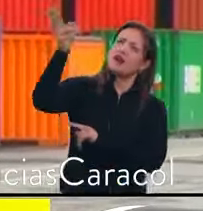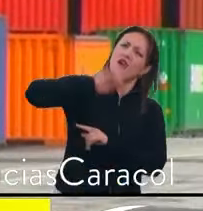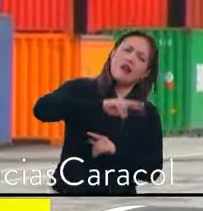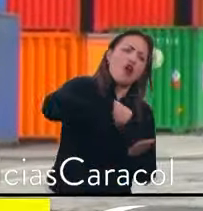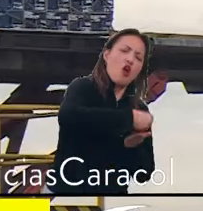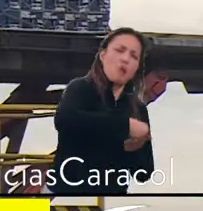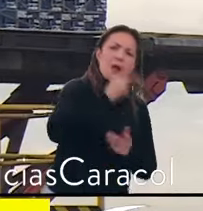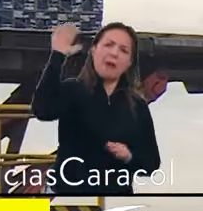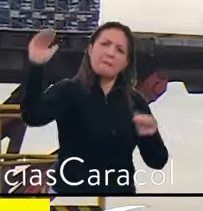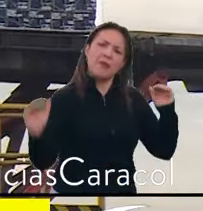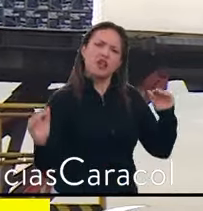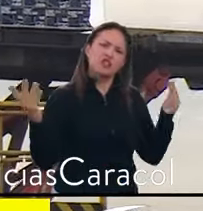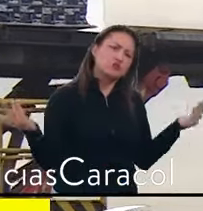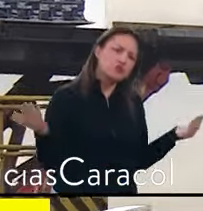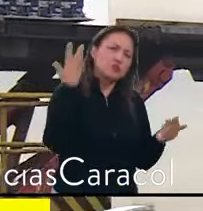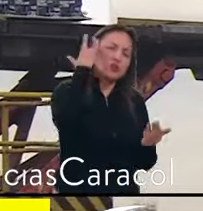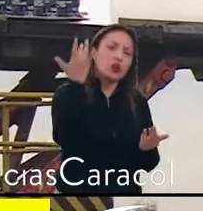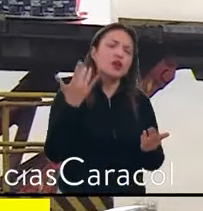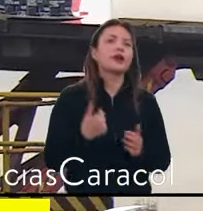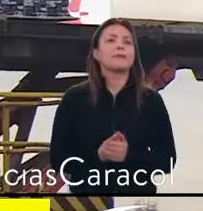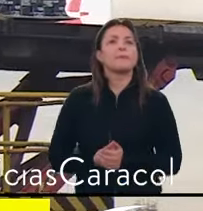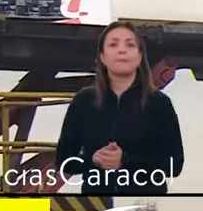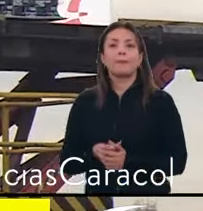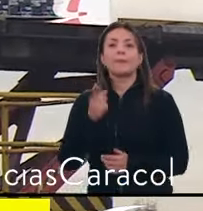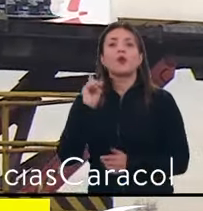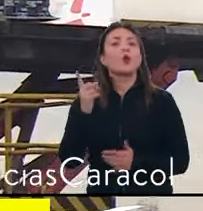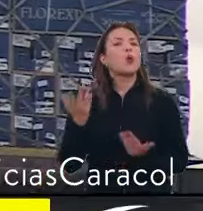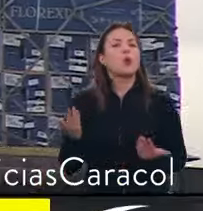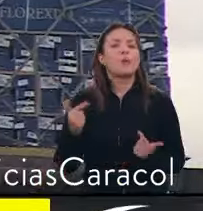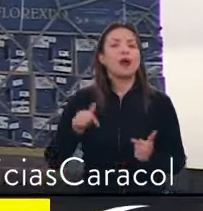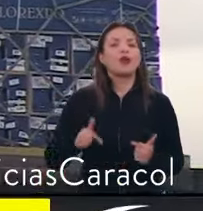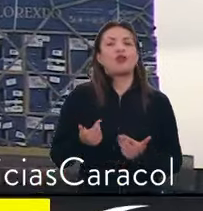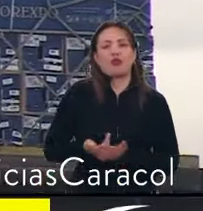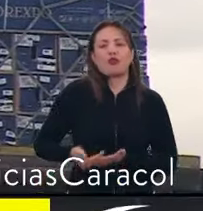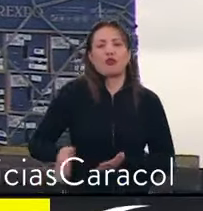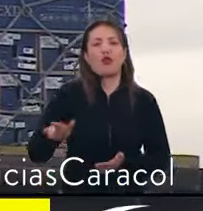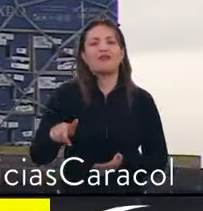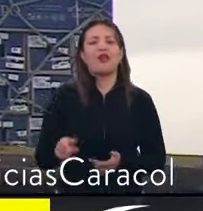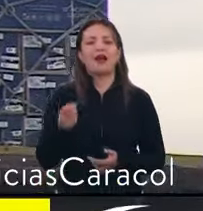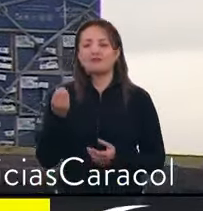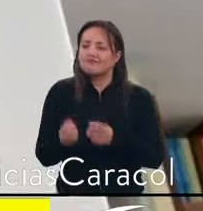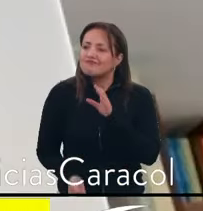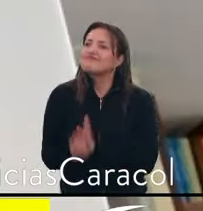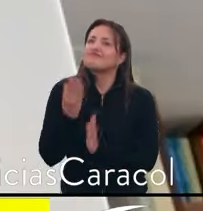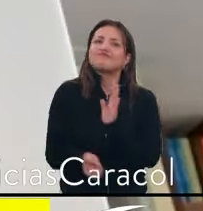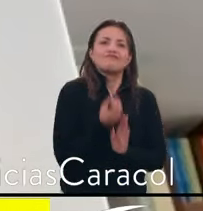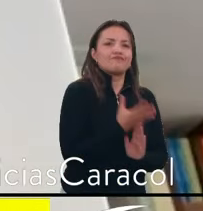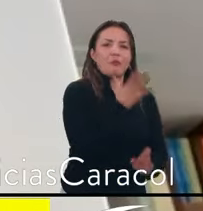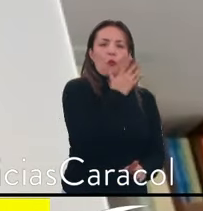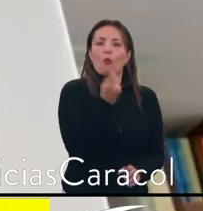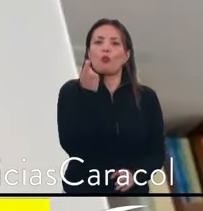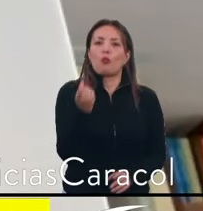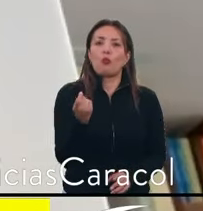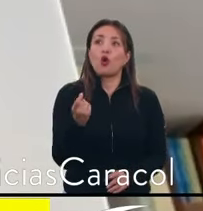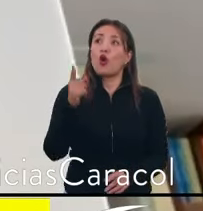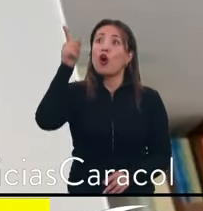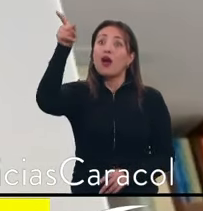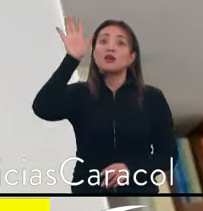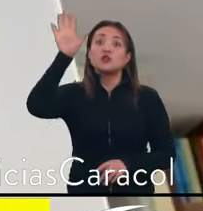nosotros? Esto ocurre porque seguimos siendo poco productivos. El comprador en el